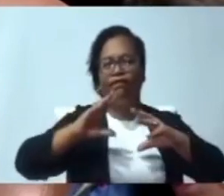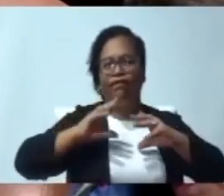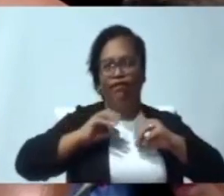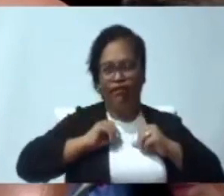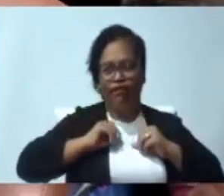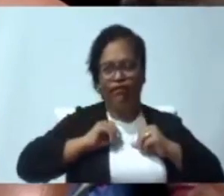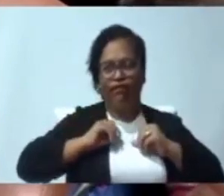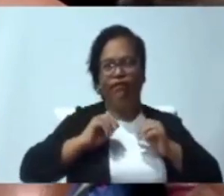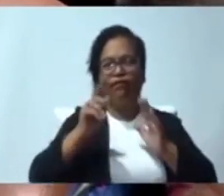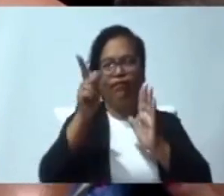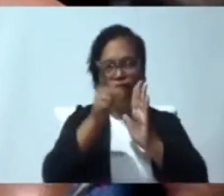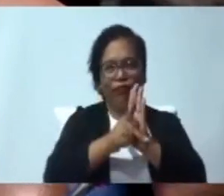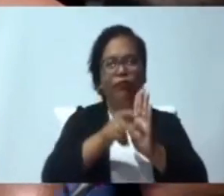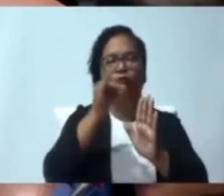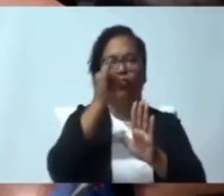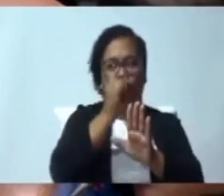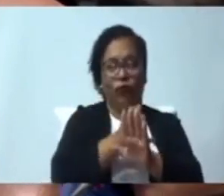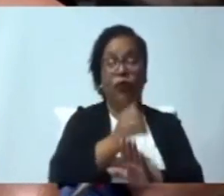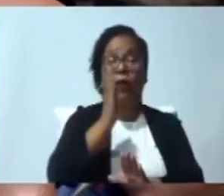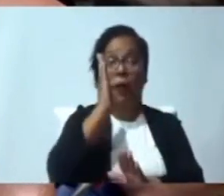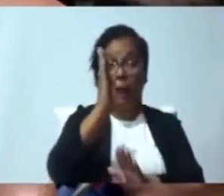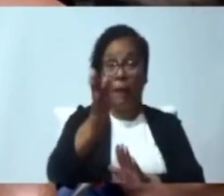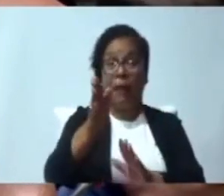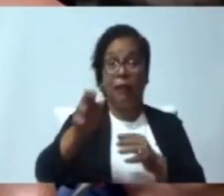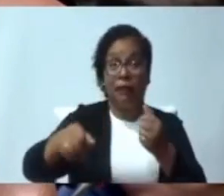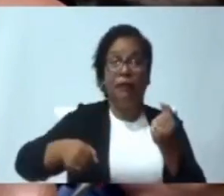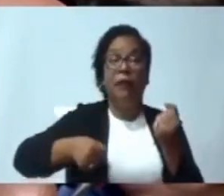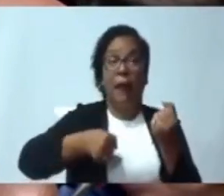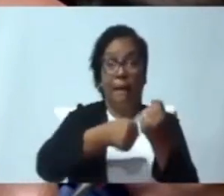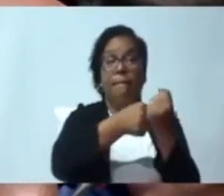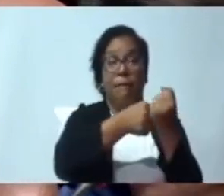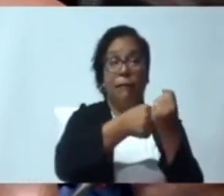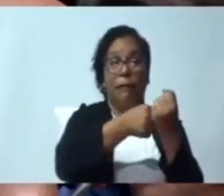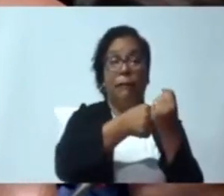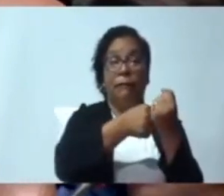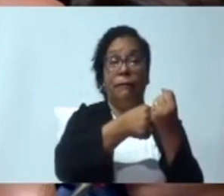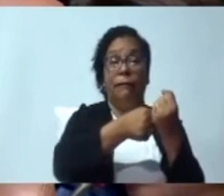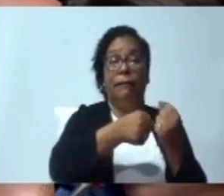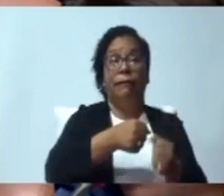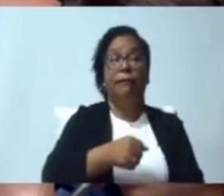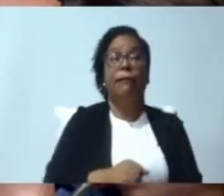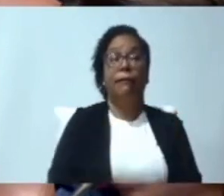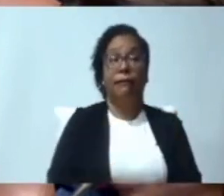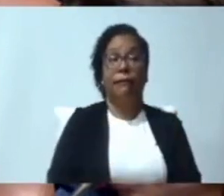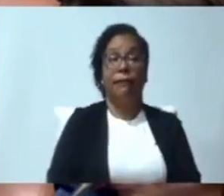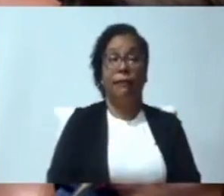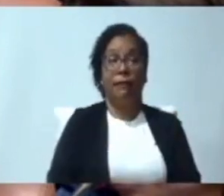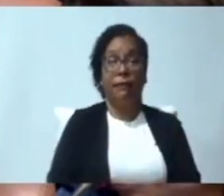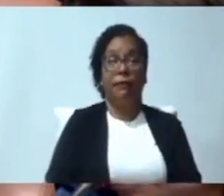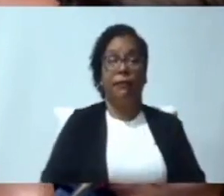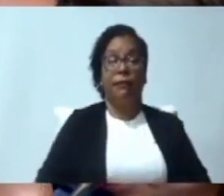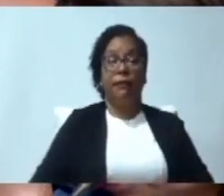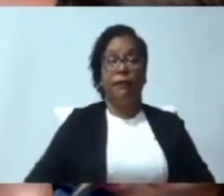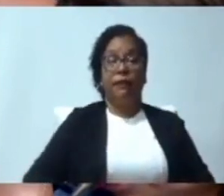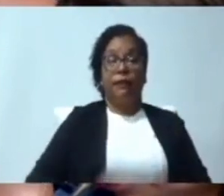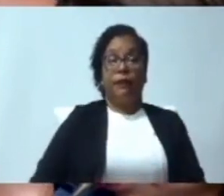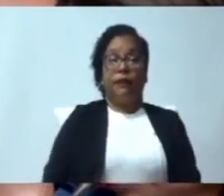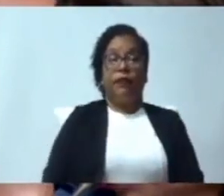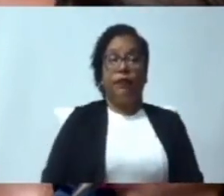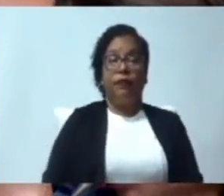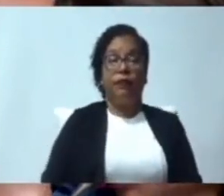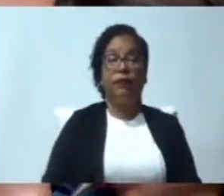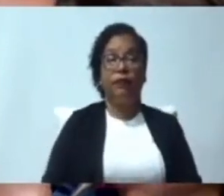y lo vamos a respaldar. La última parte en la que el colega José Horacio